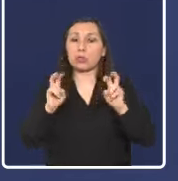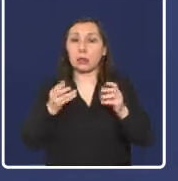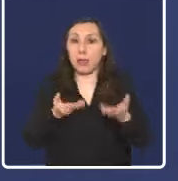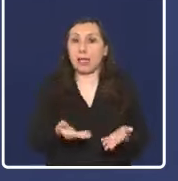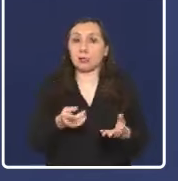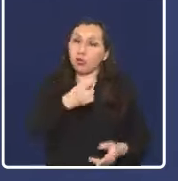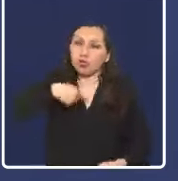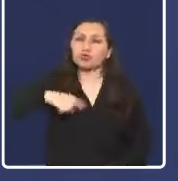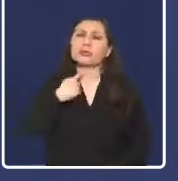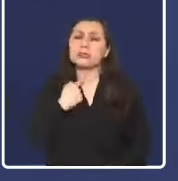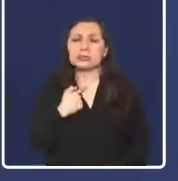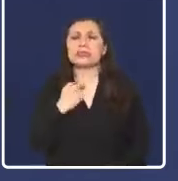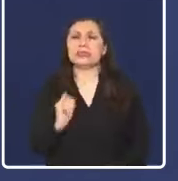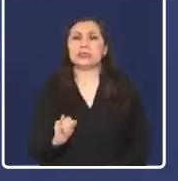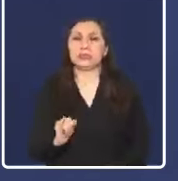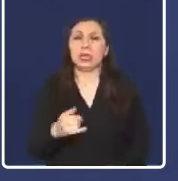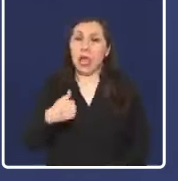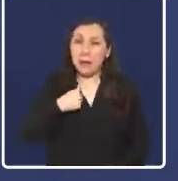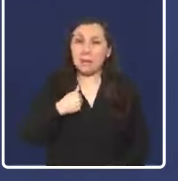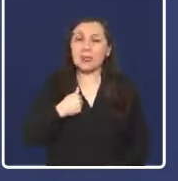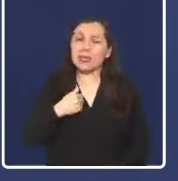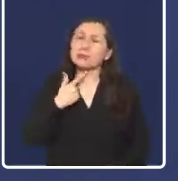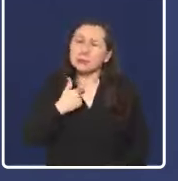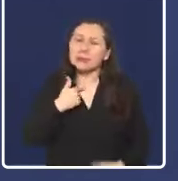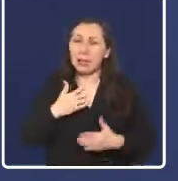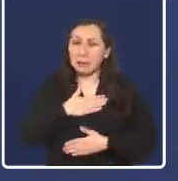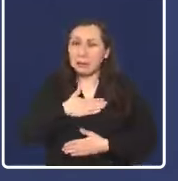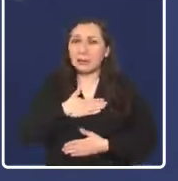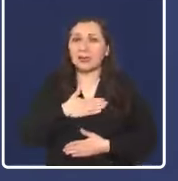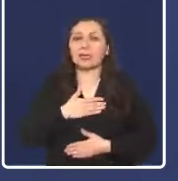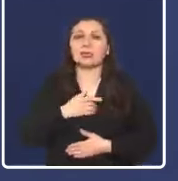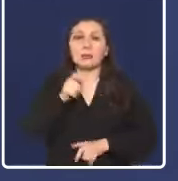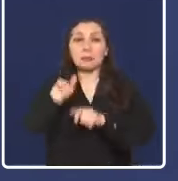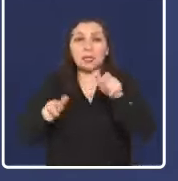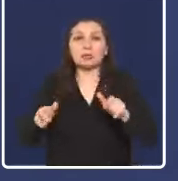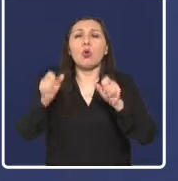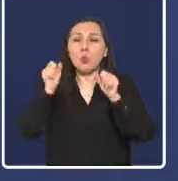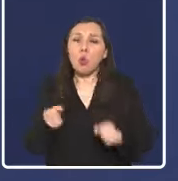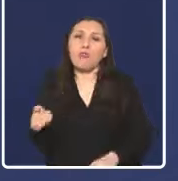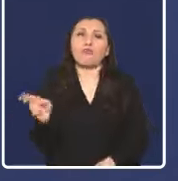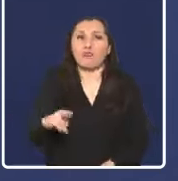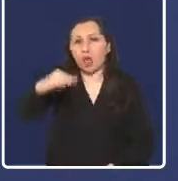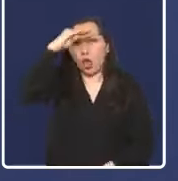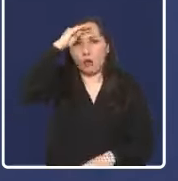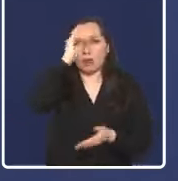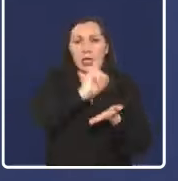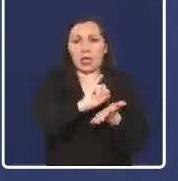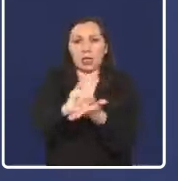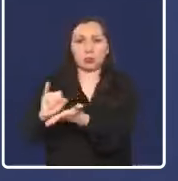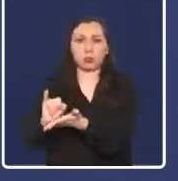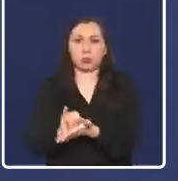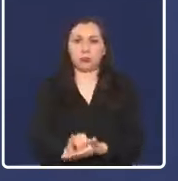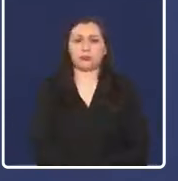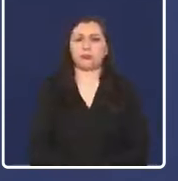porque nos interesa, y a mí personalmente me interesa, que la ciudadanía pueda volver a confiar en sus instituciones.